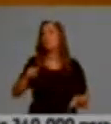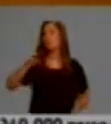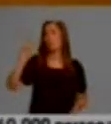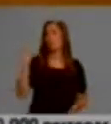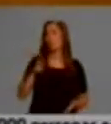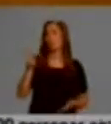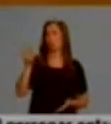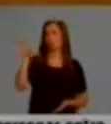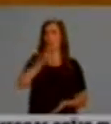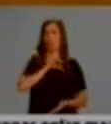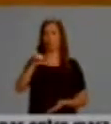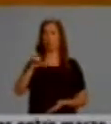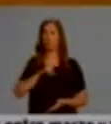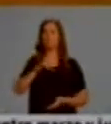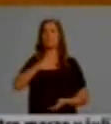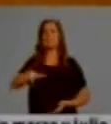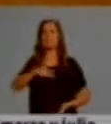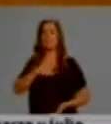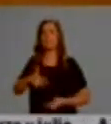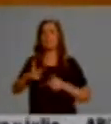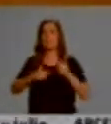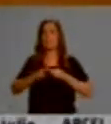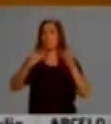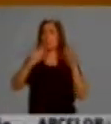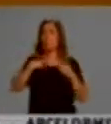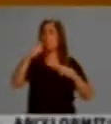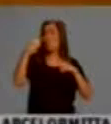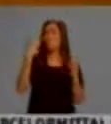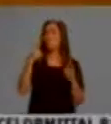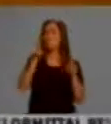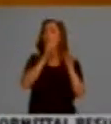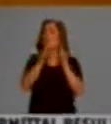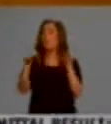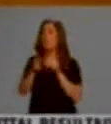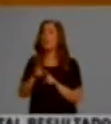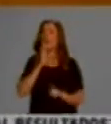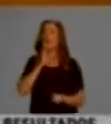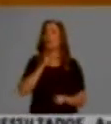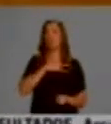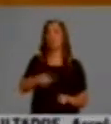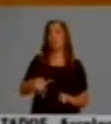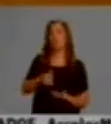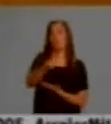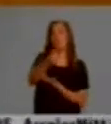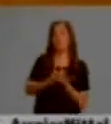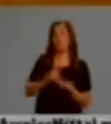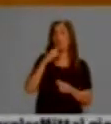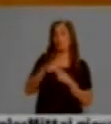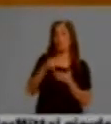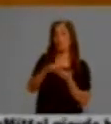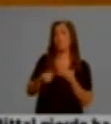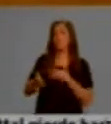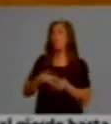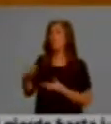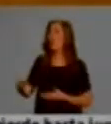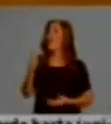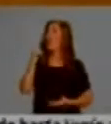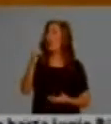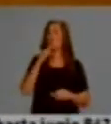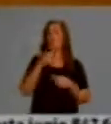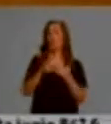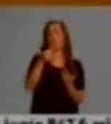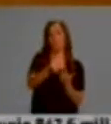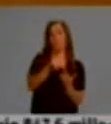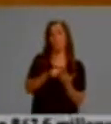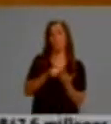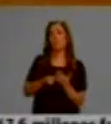euros en concesiones a obras públicas a las empresas donantes que figuran en la lista del propio Bárcenas solo